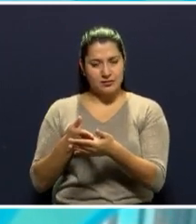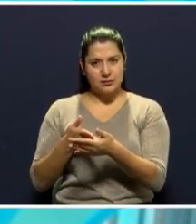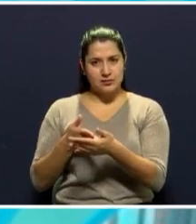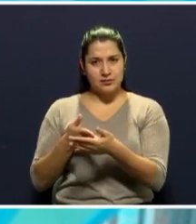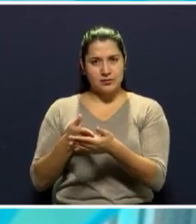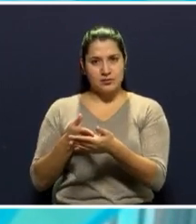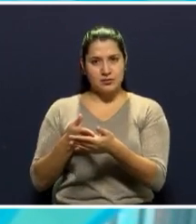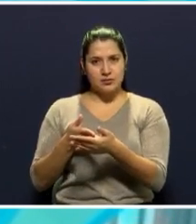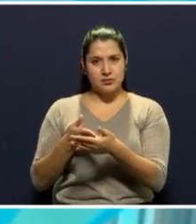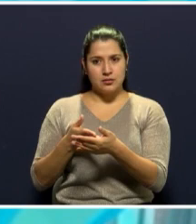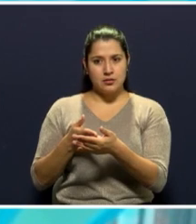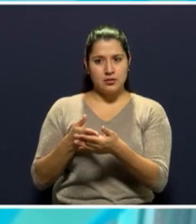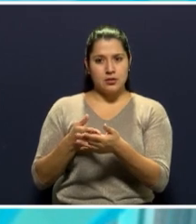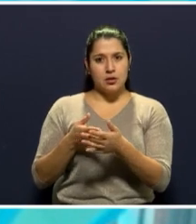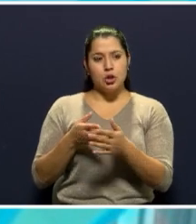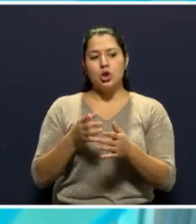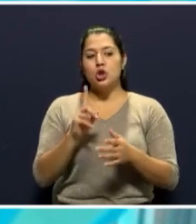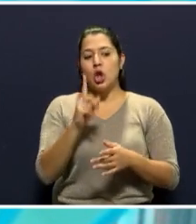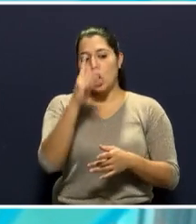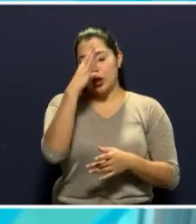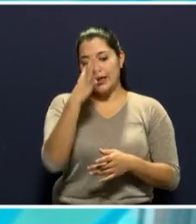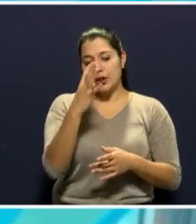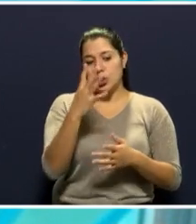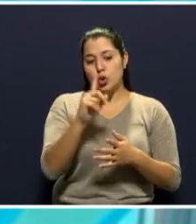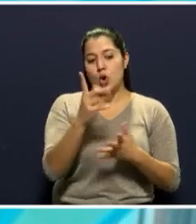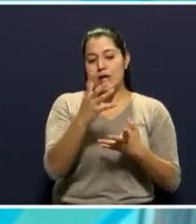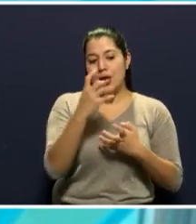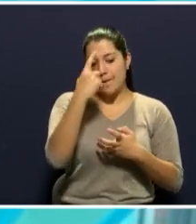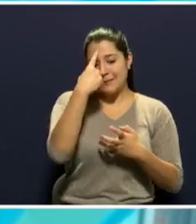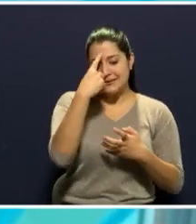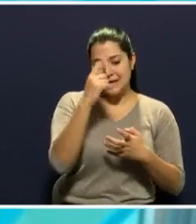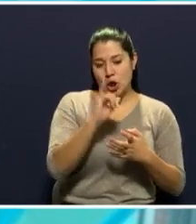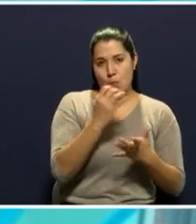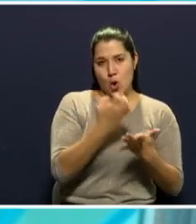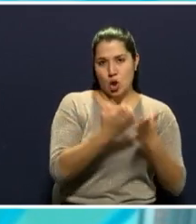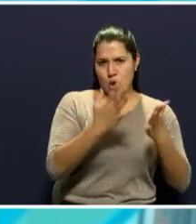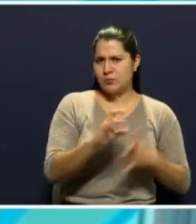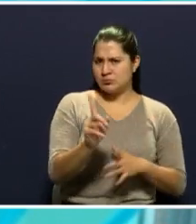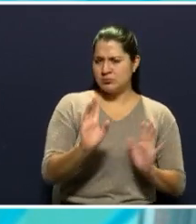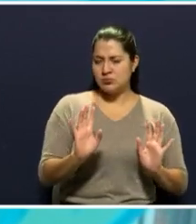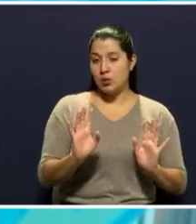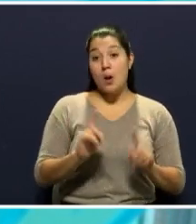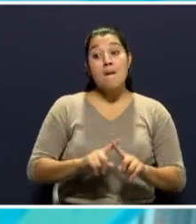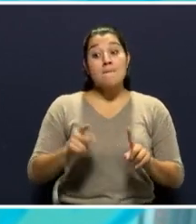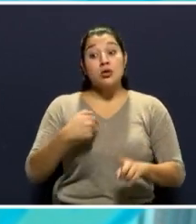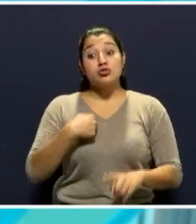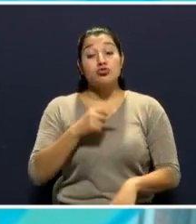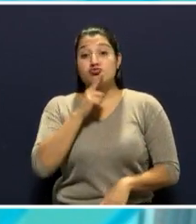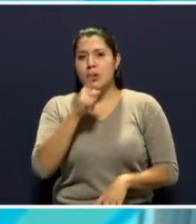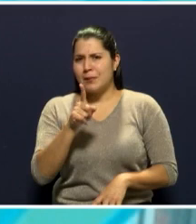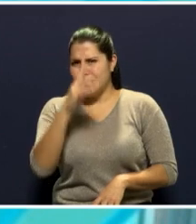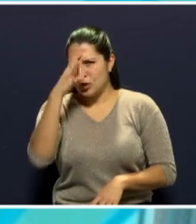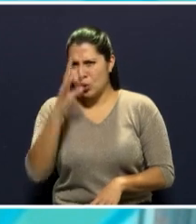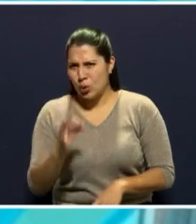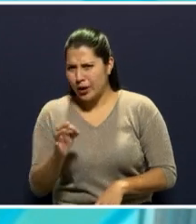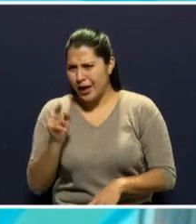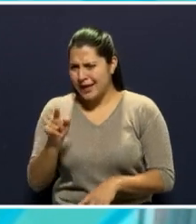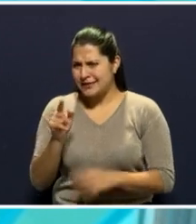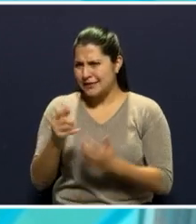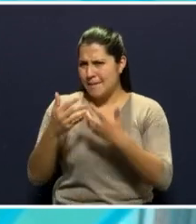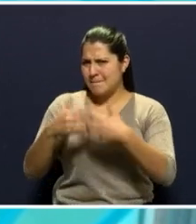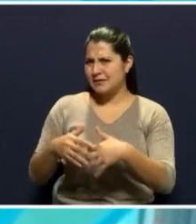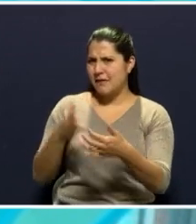sin no ser economista, pero yo honestamente no creo que sean de las más afectadas,